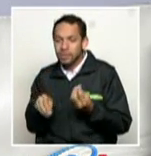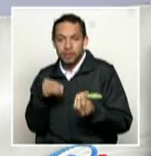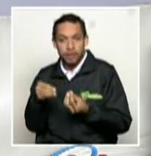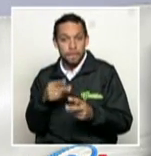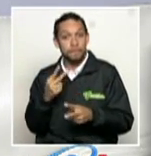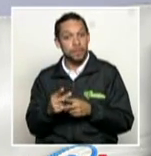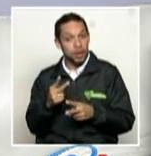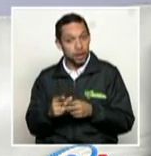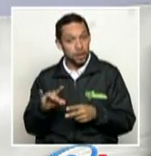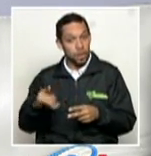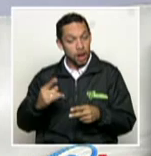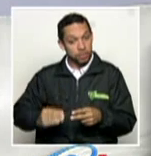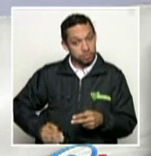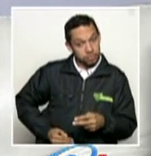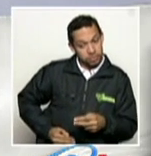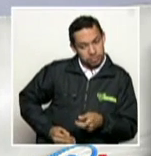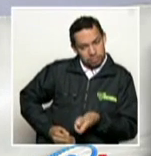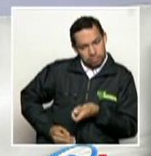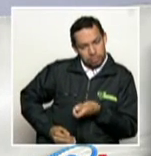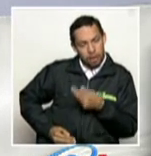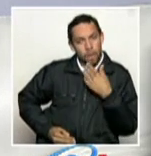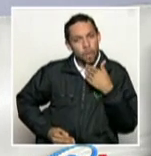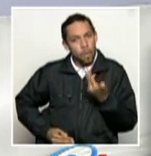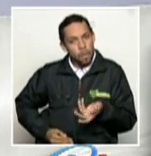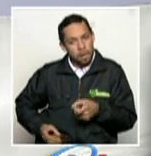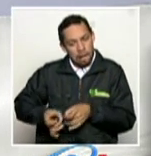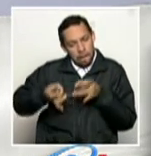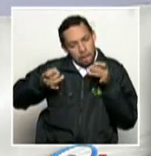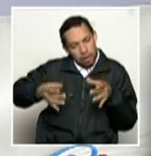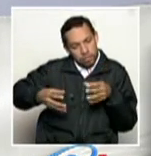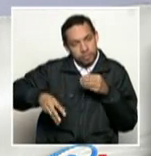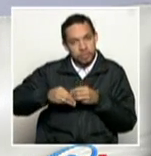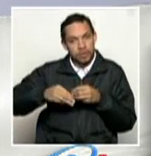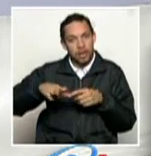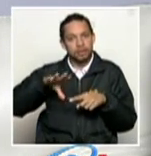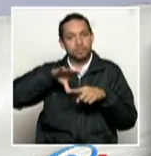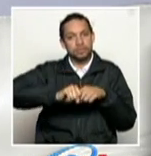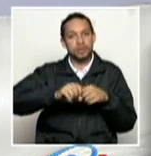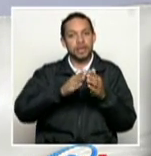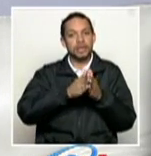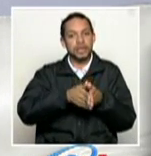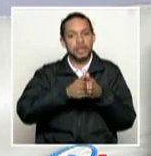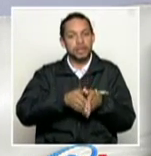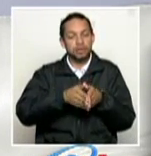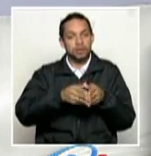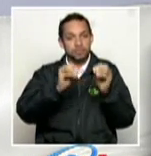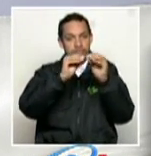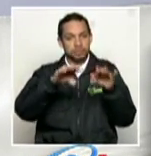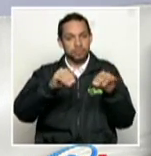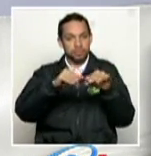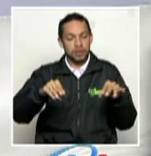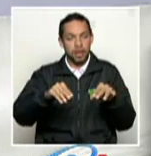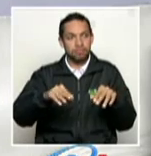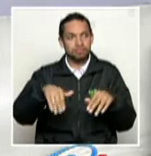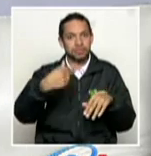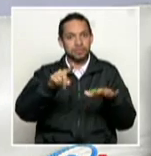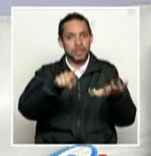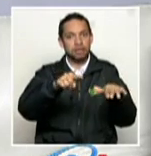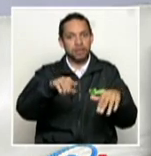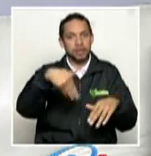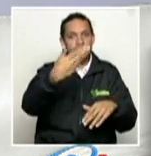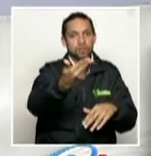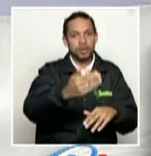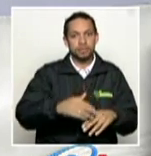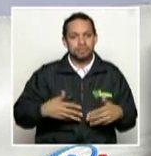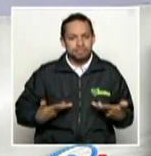corre peligro o qué puedo hacer, porque le mandaron una cita que para diciembre y estando así tan grave del hígado graso. Bueno, muchas